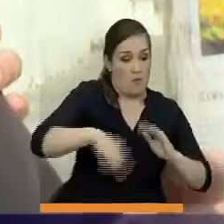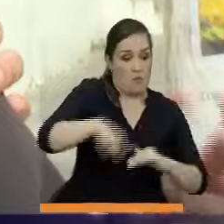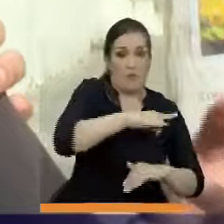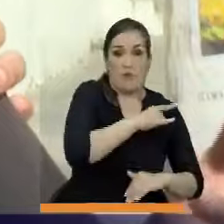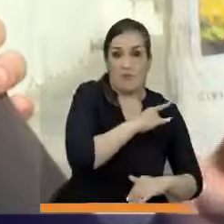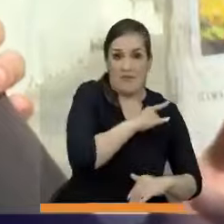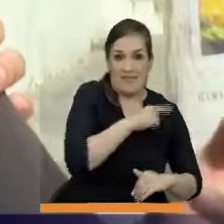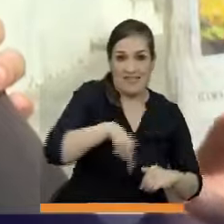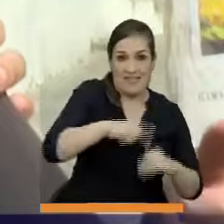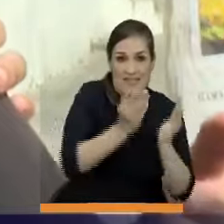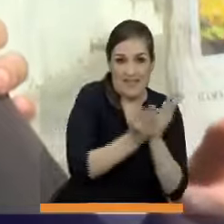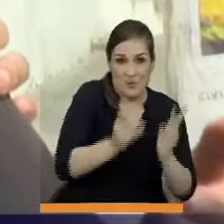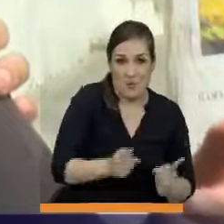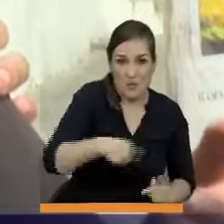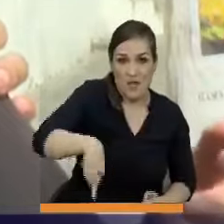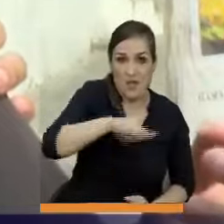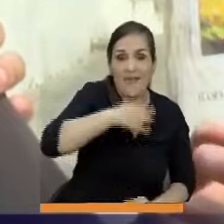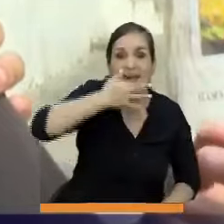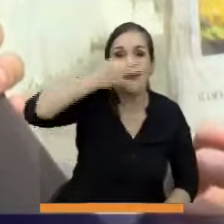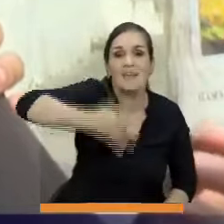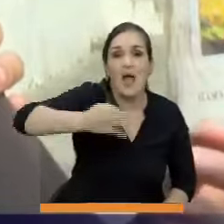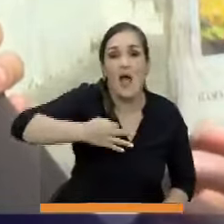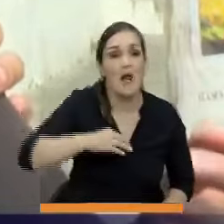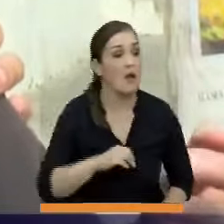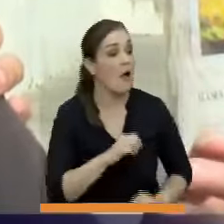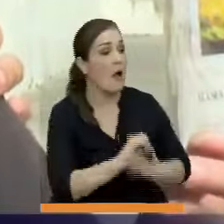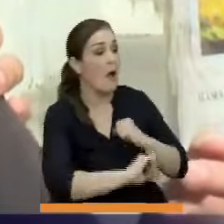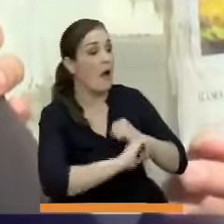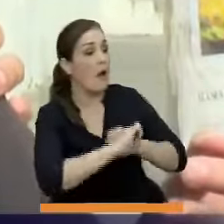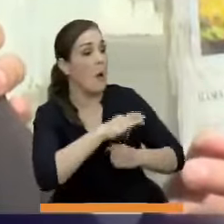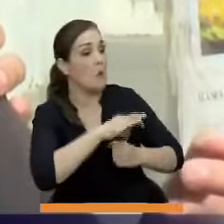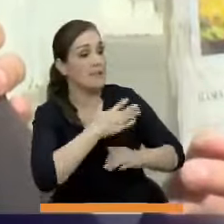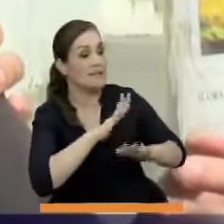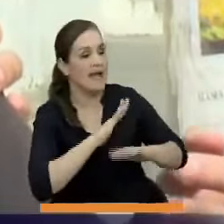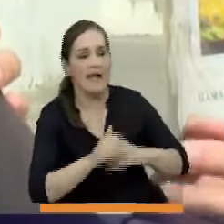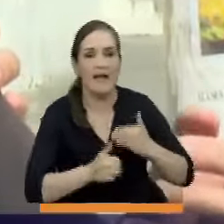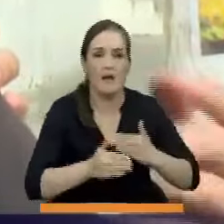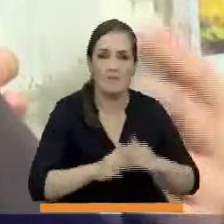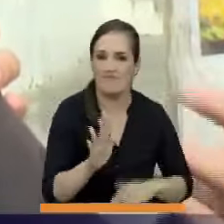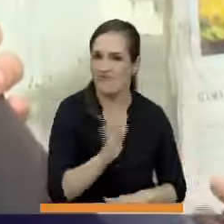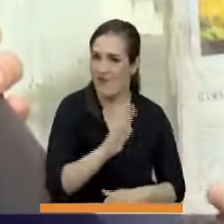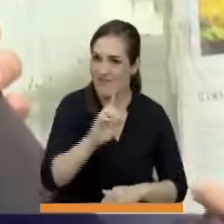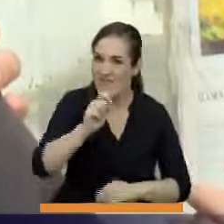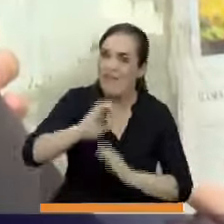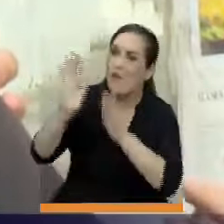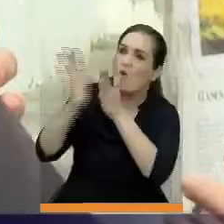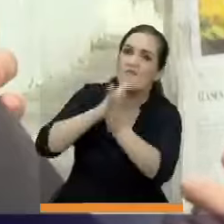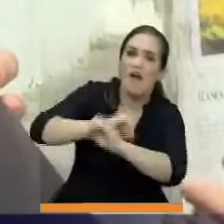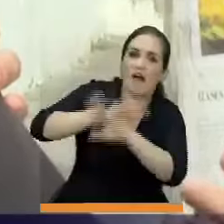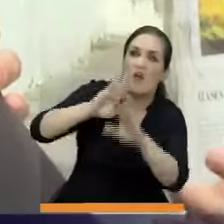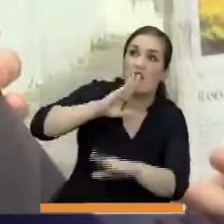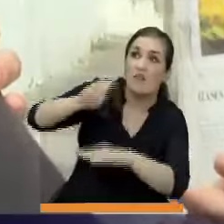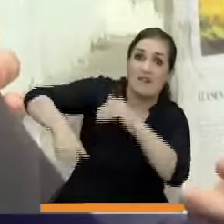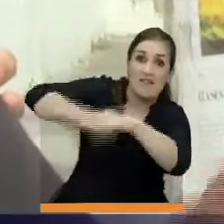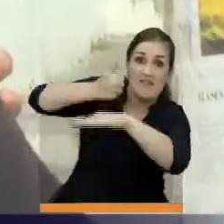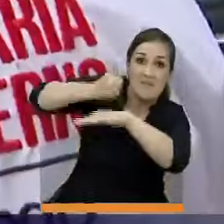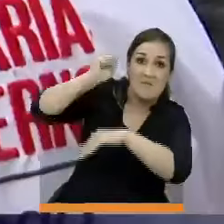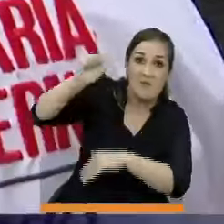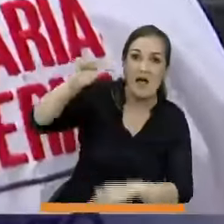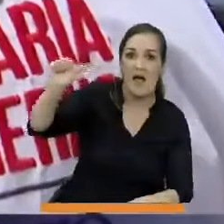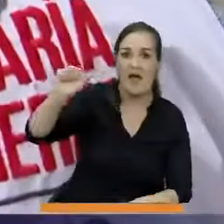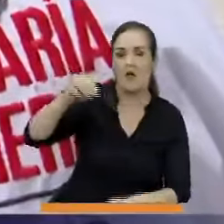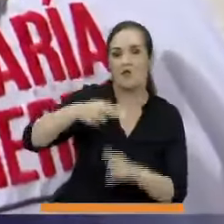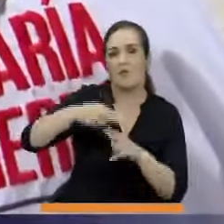universitaria, pues que sea real y que no solo sea para reelegir a la persona que en este momento ostenta la rectoría, que es María